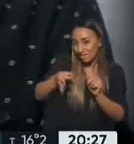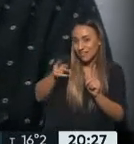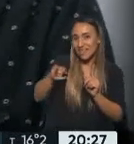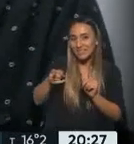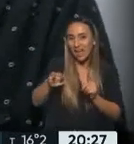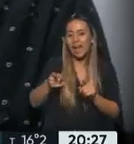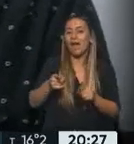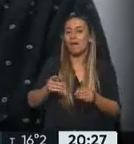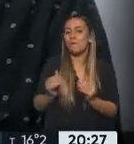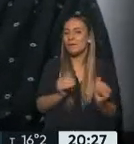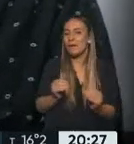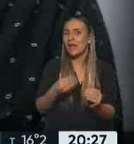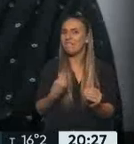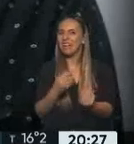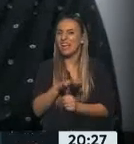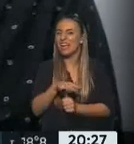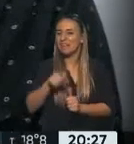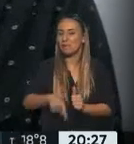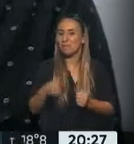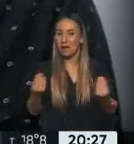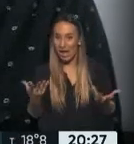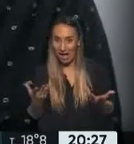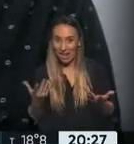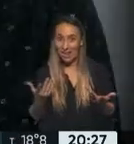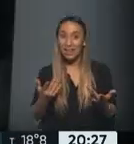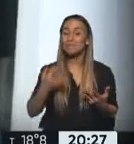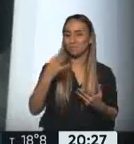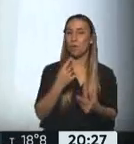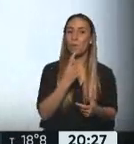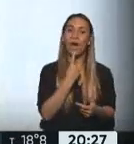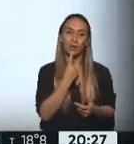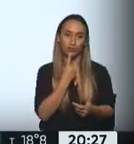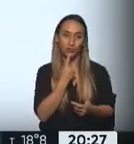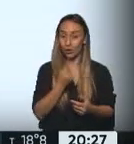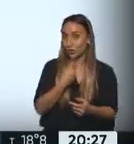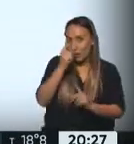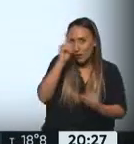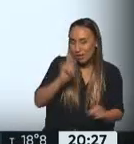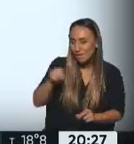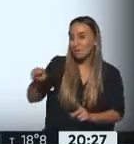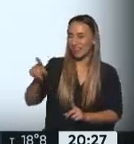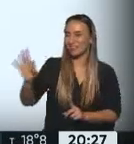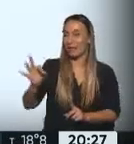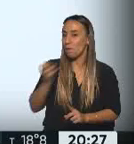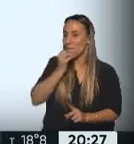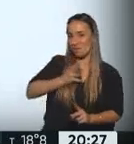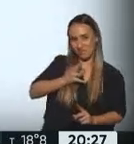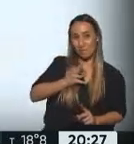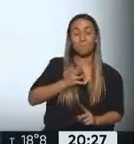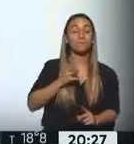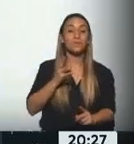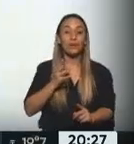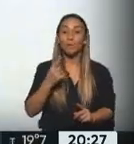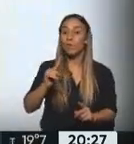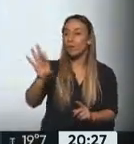porque ella sabía y nosotros no, así que en el casamiento es un varón. Desde el momento en que se elige la gestante,